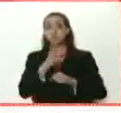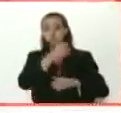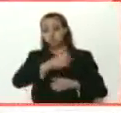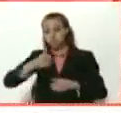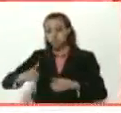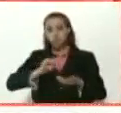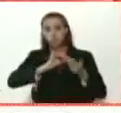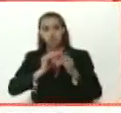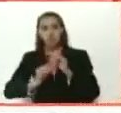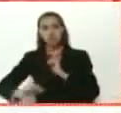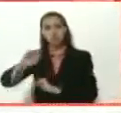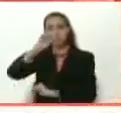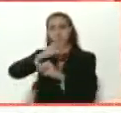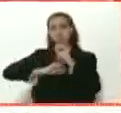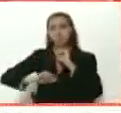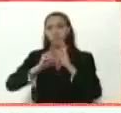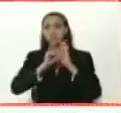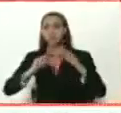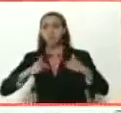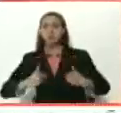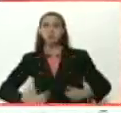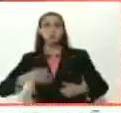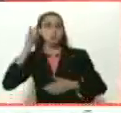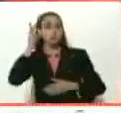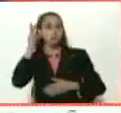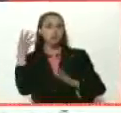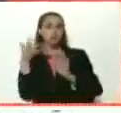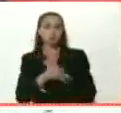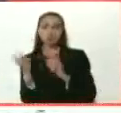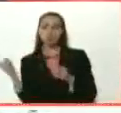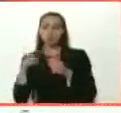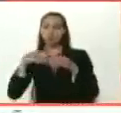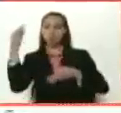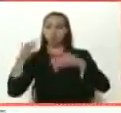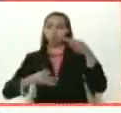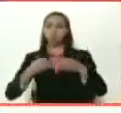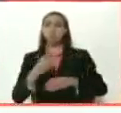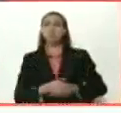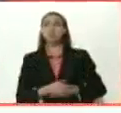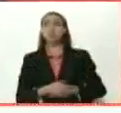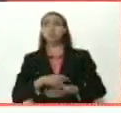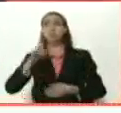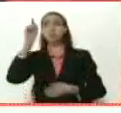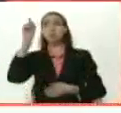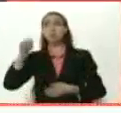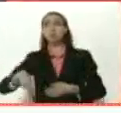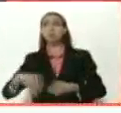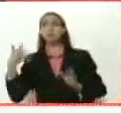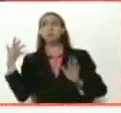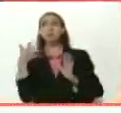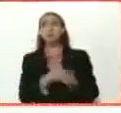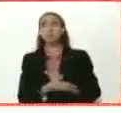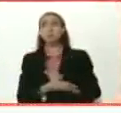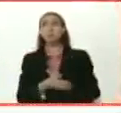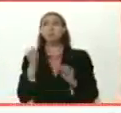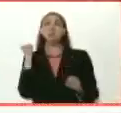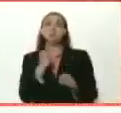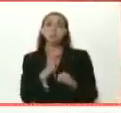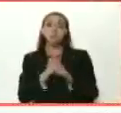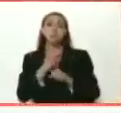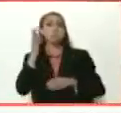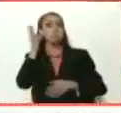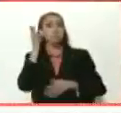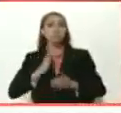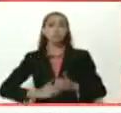comunales, de los derechos de las mujeres en el proceso judicial y extrajudicial. Como también, por supuesto, el rol de las defensoras